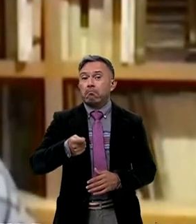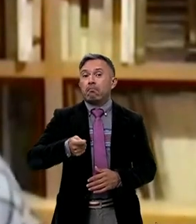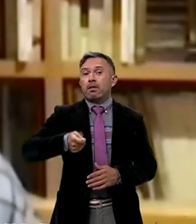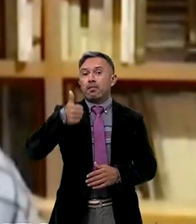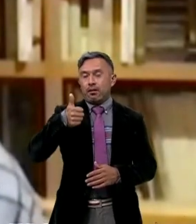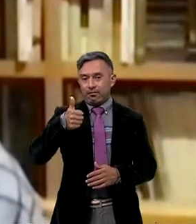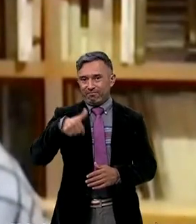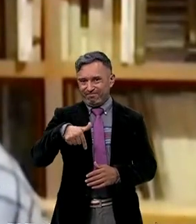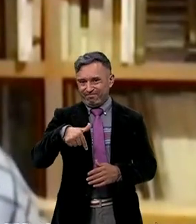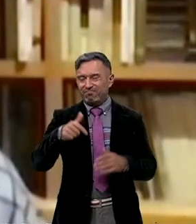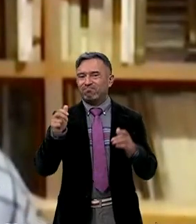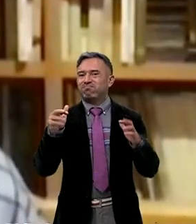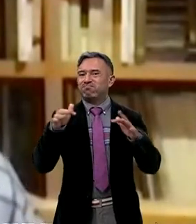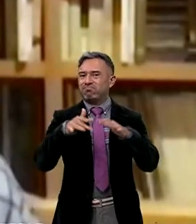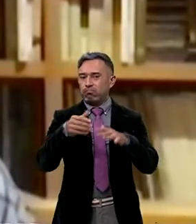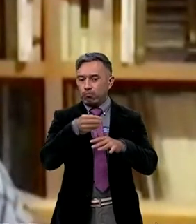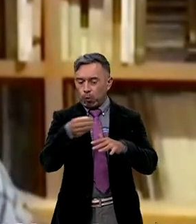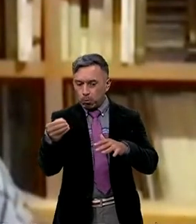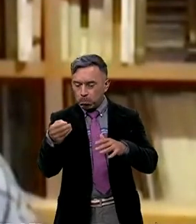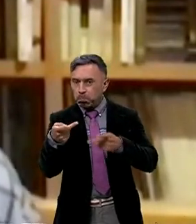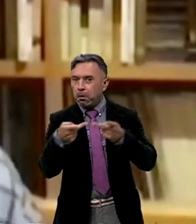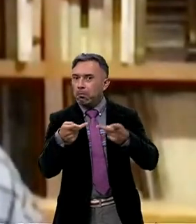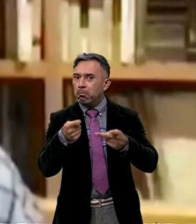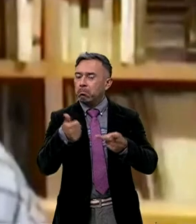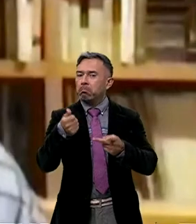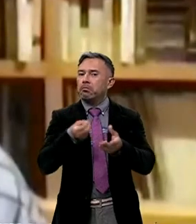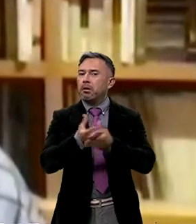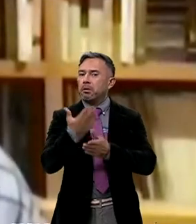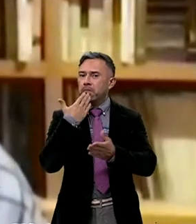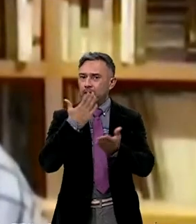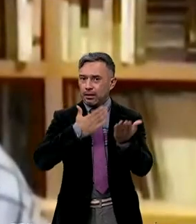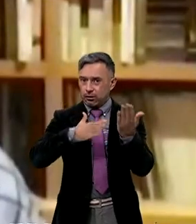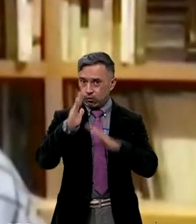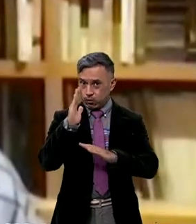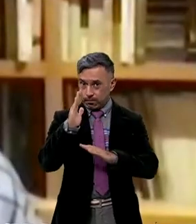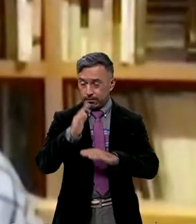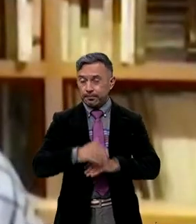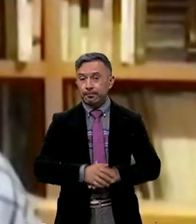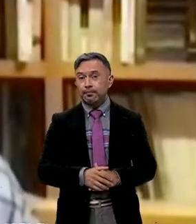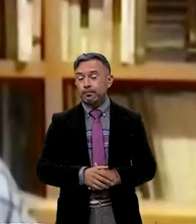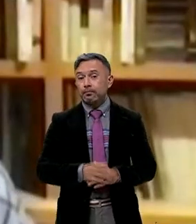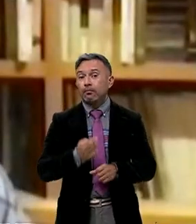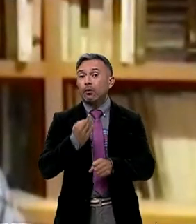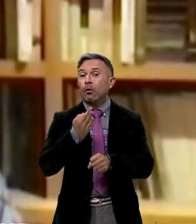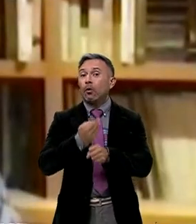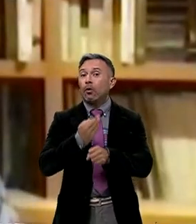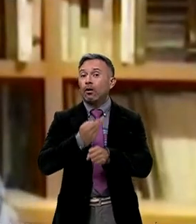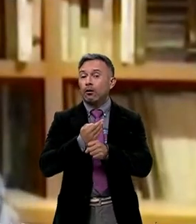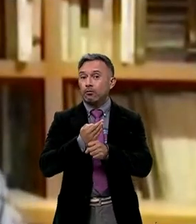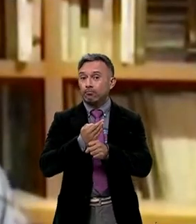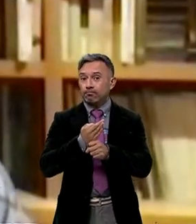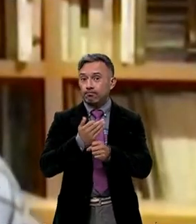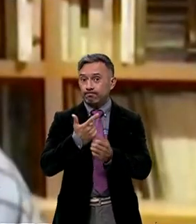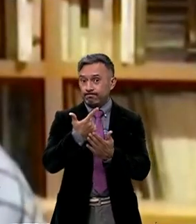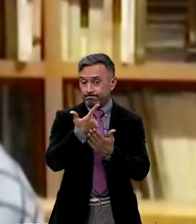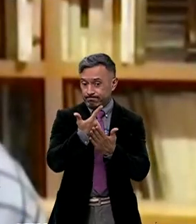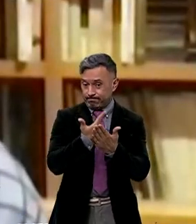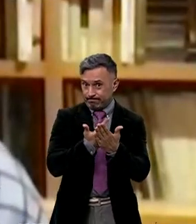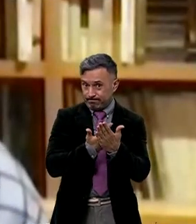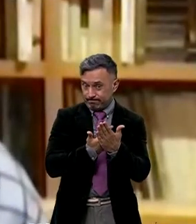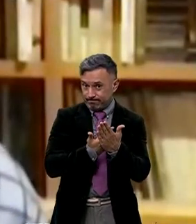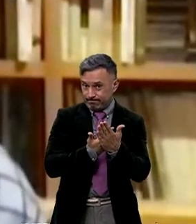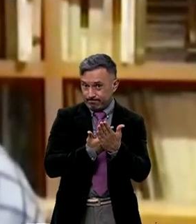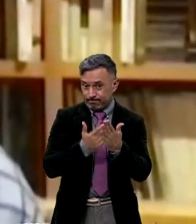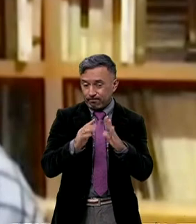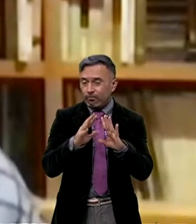exitoso pues lo que estamos compartiendo son palabras de